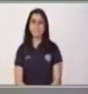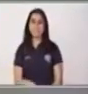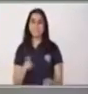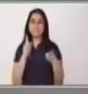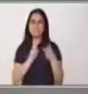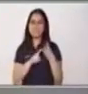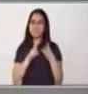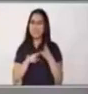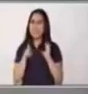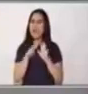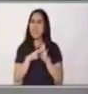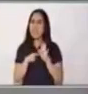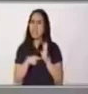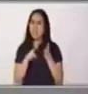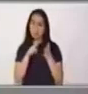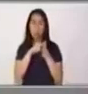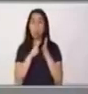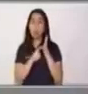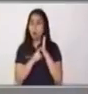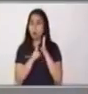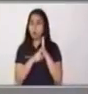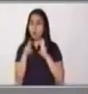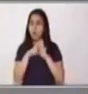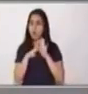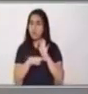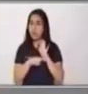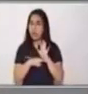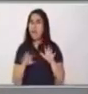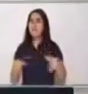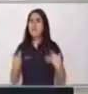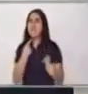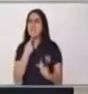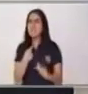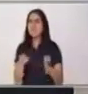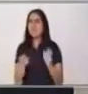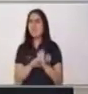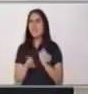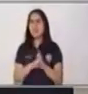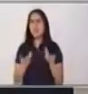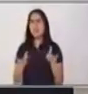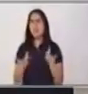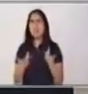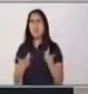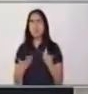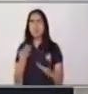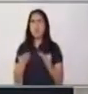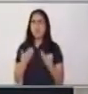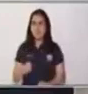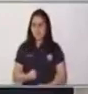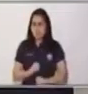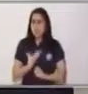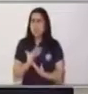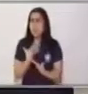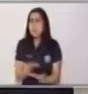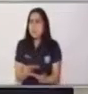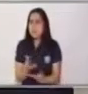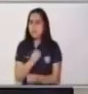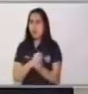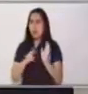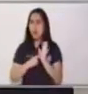4 expresa una pregunta y también una molestia, que está molesto, enfadado o